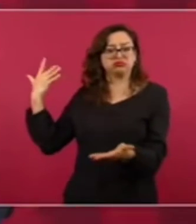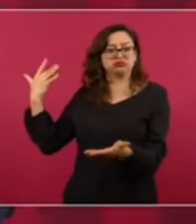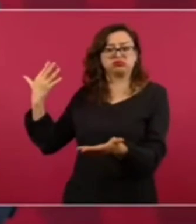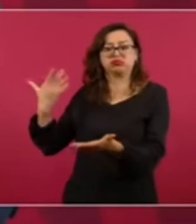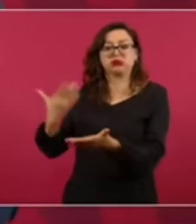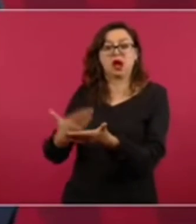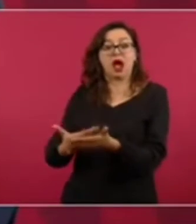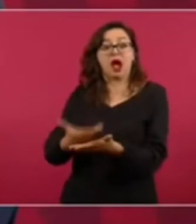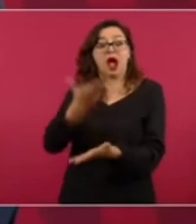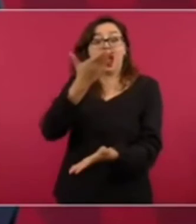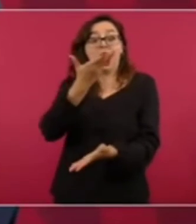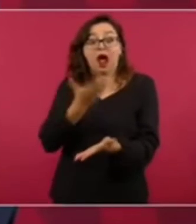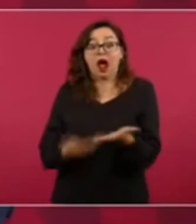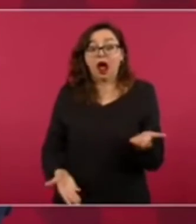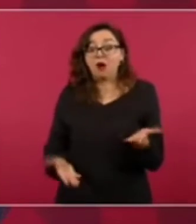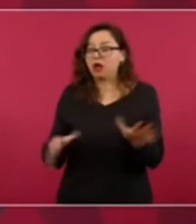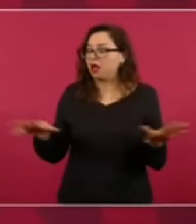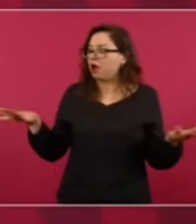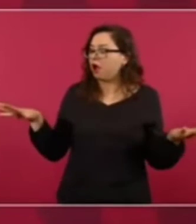se convierte